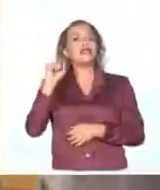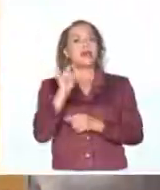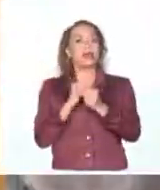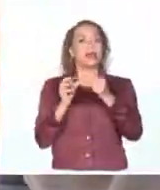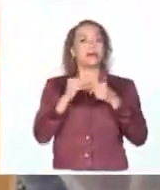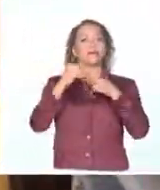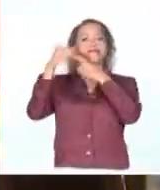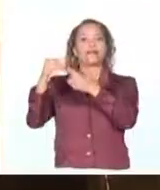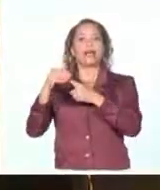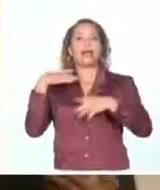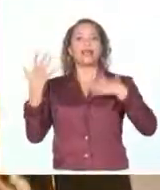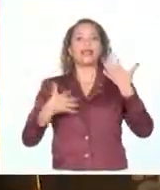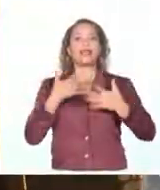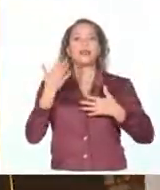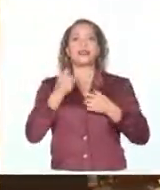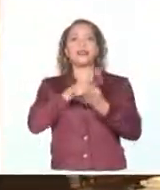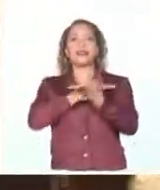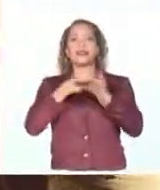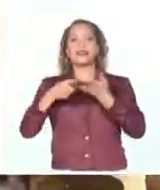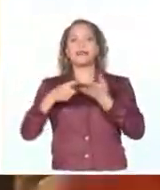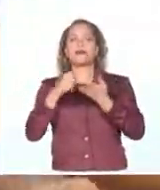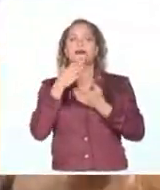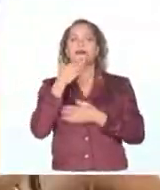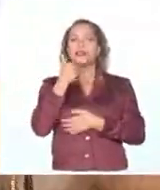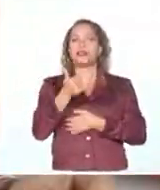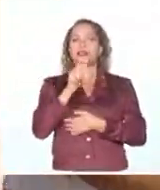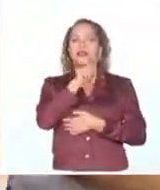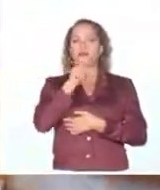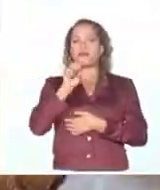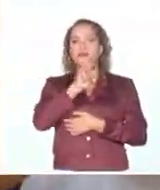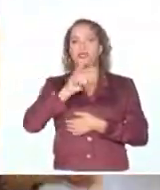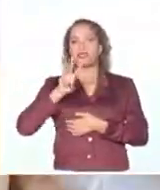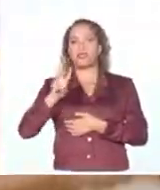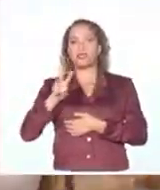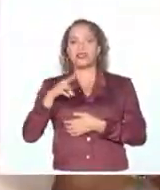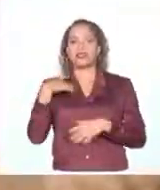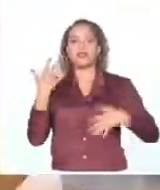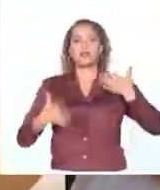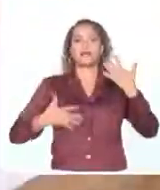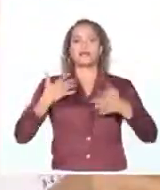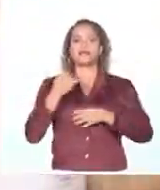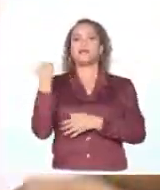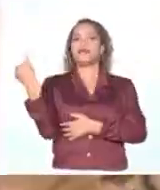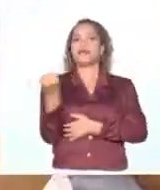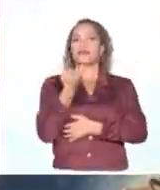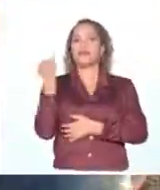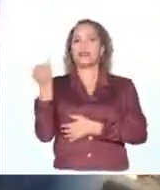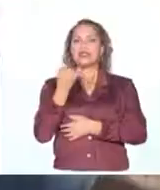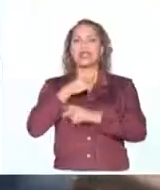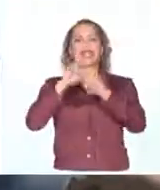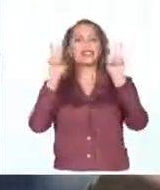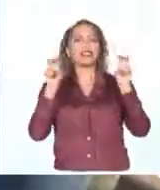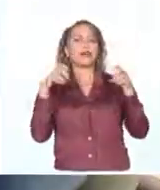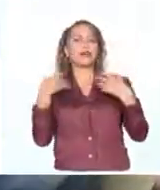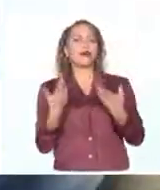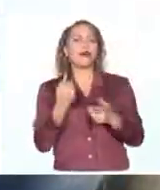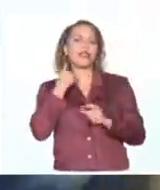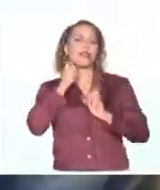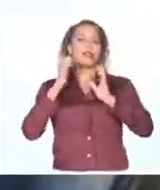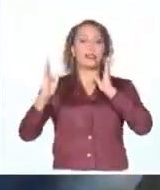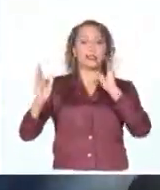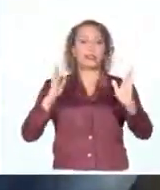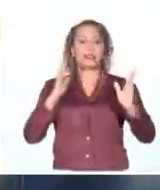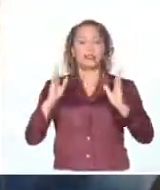actividad inaugural de la Semana del Bienestar 2023, celebración internacional cuyo tema se dedica este año precisamente a